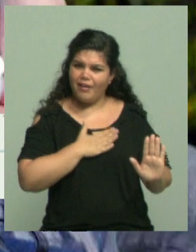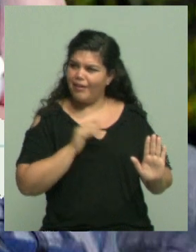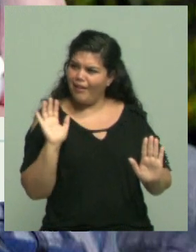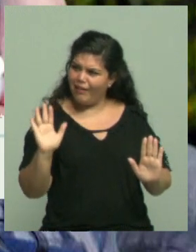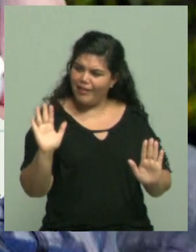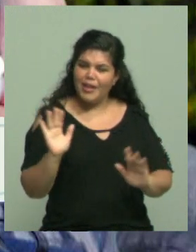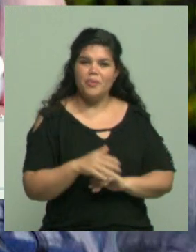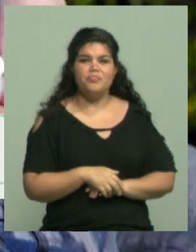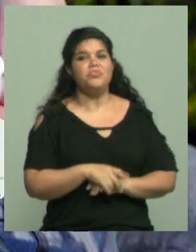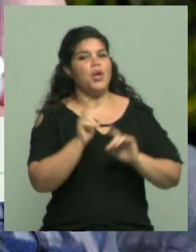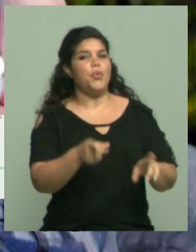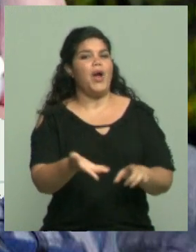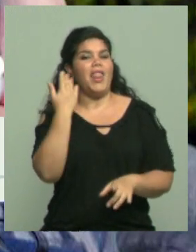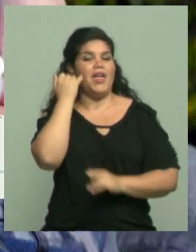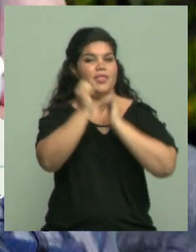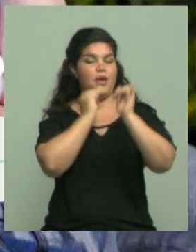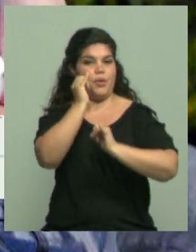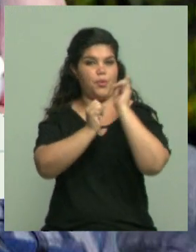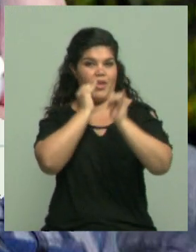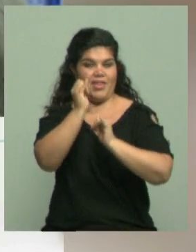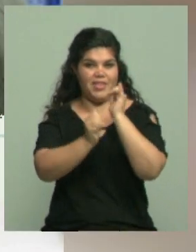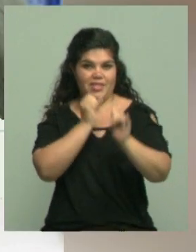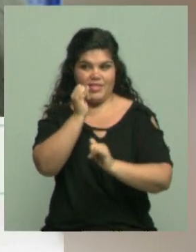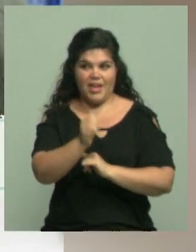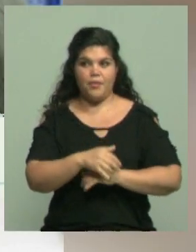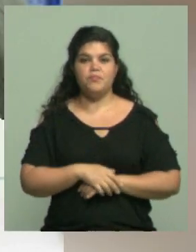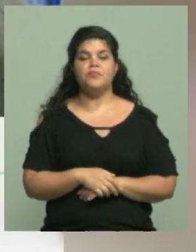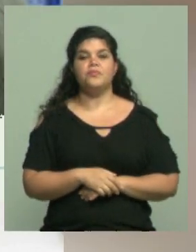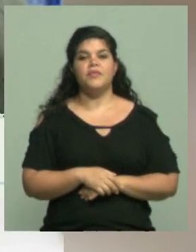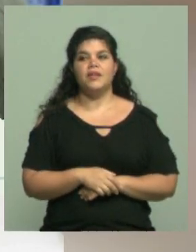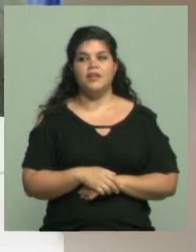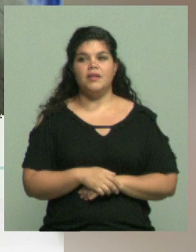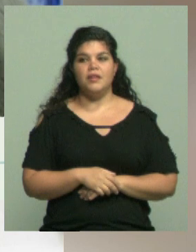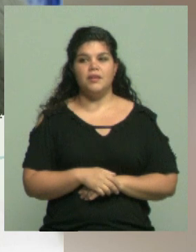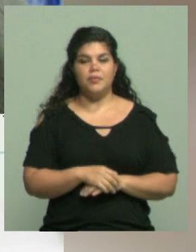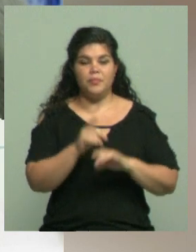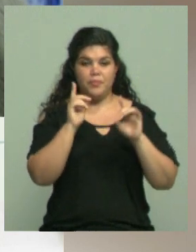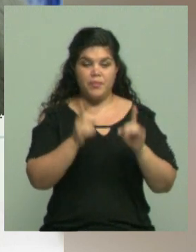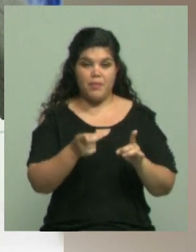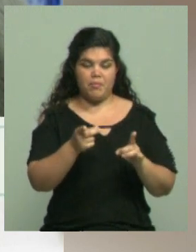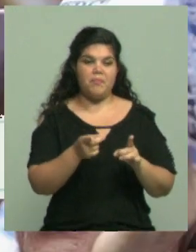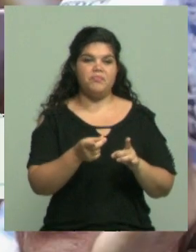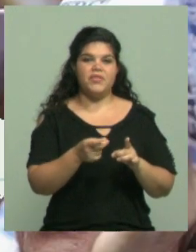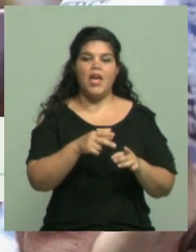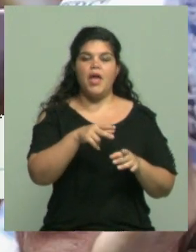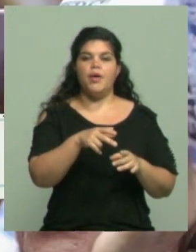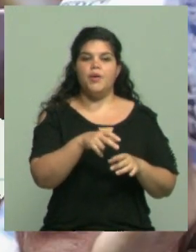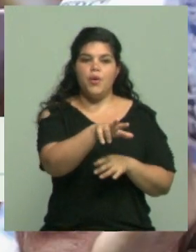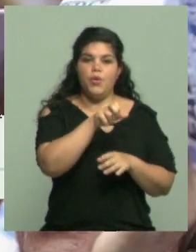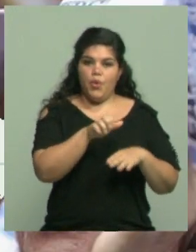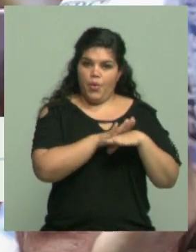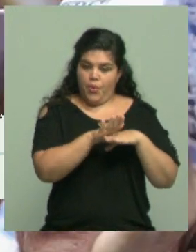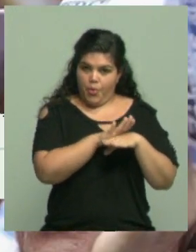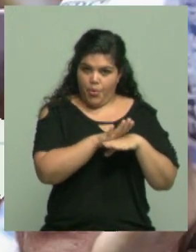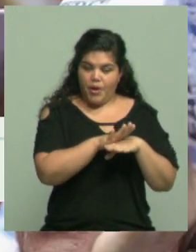a pesar de los ajustes que se han dado en los saberes, en el último tiempo signados por la inflación, esa brecha no deja de